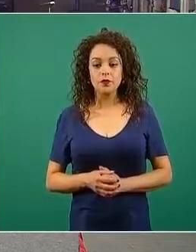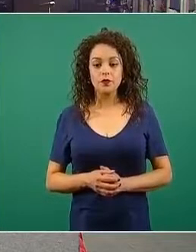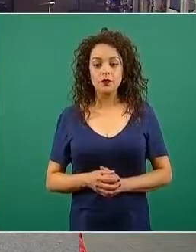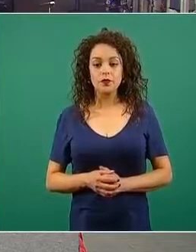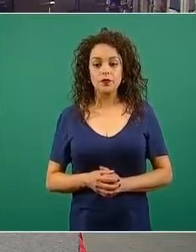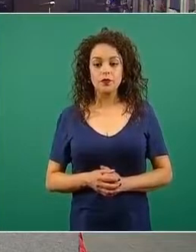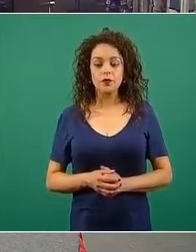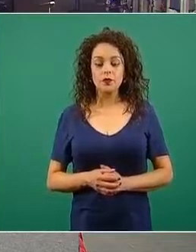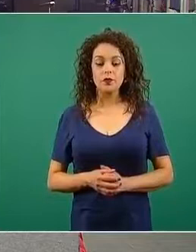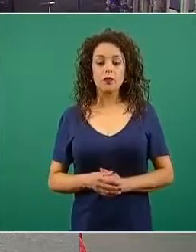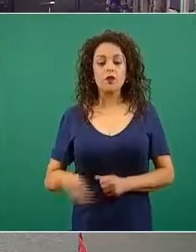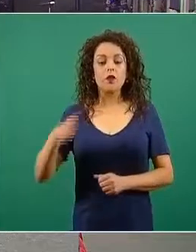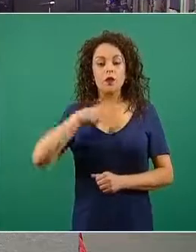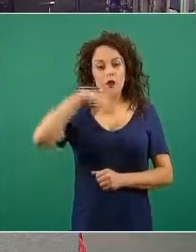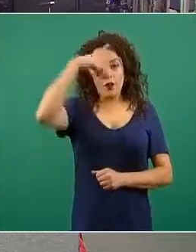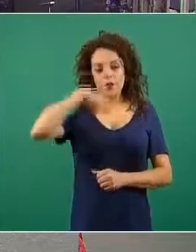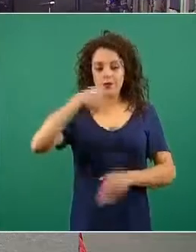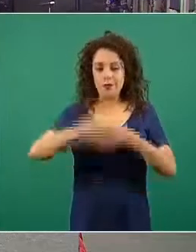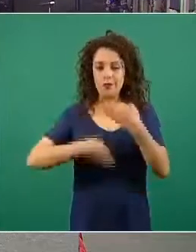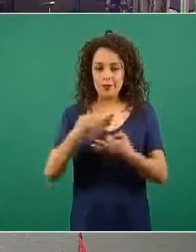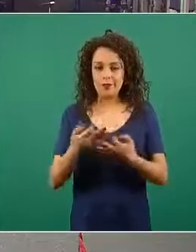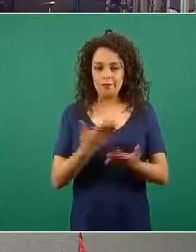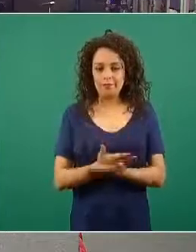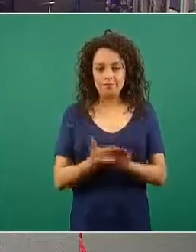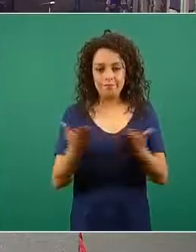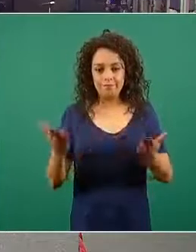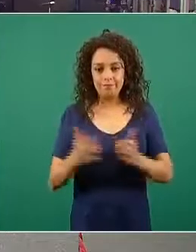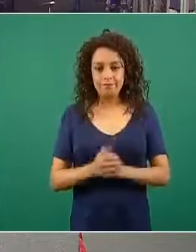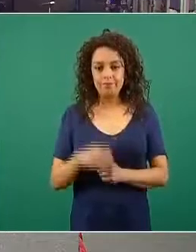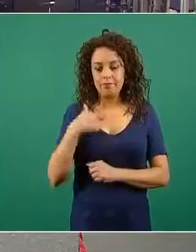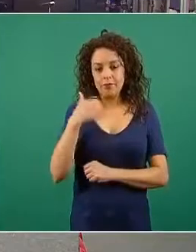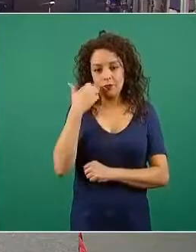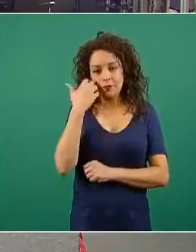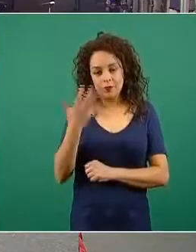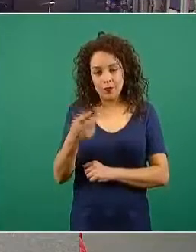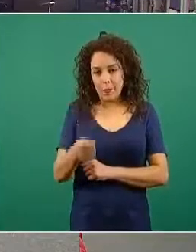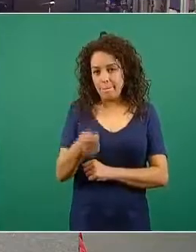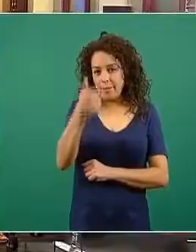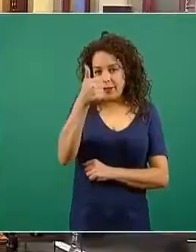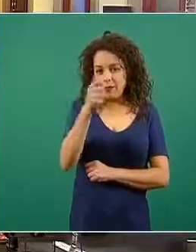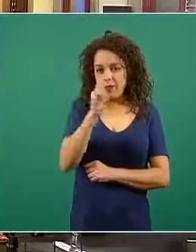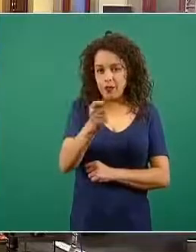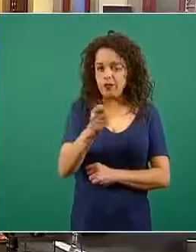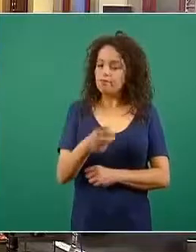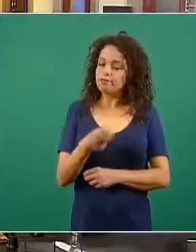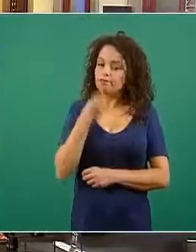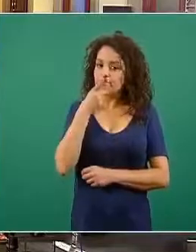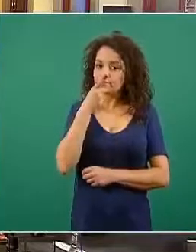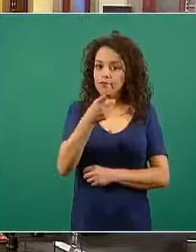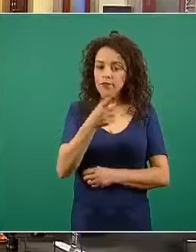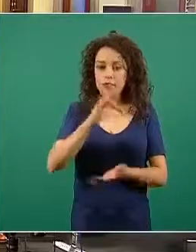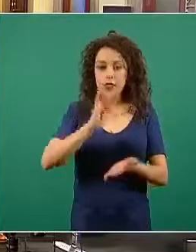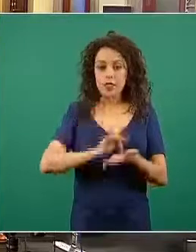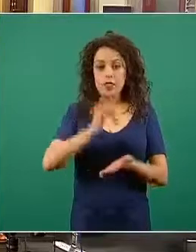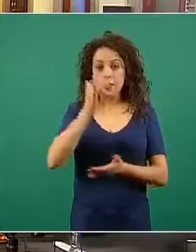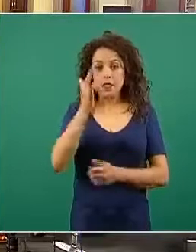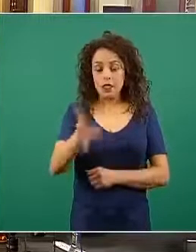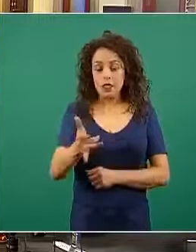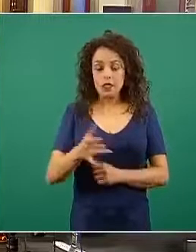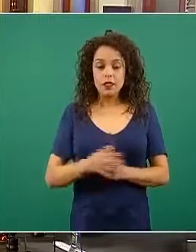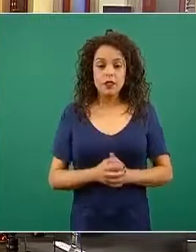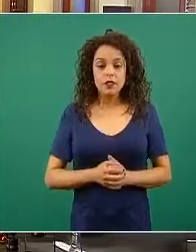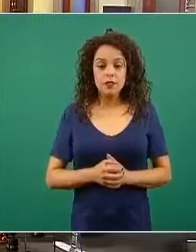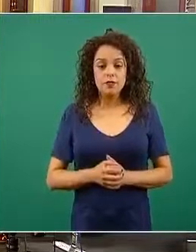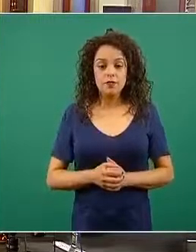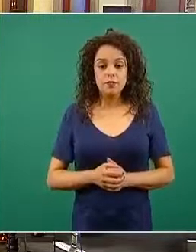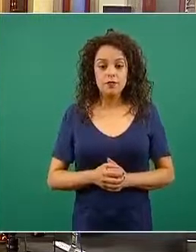Bueno, buenas noches, muy buenas noches a todos. Primero que nada quisiera agradecerle, pues igual